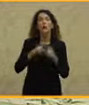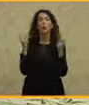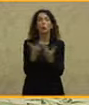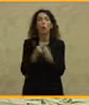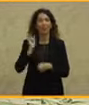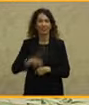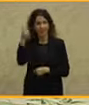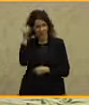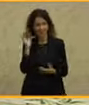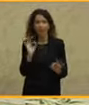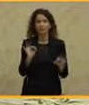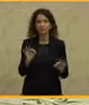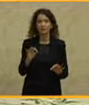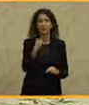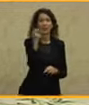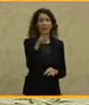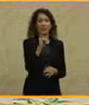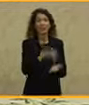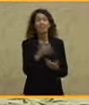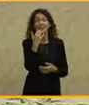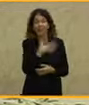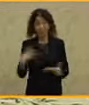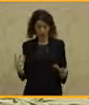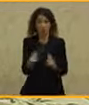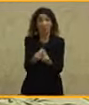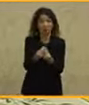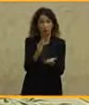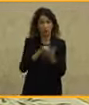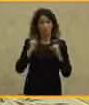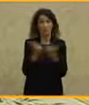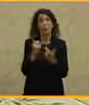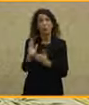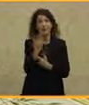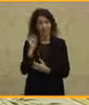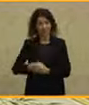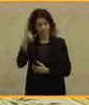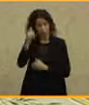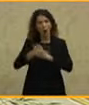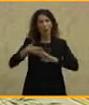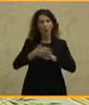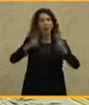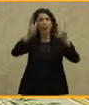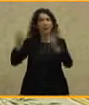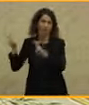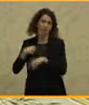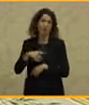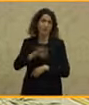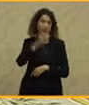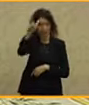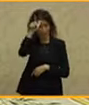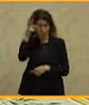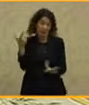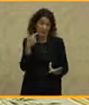reunión con el director. Javi, mira, si quieres ven conmigo, te presento el director y hablamos de todo esto del tema de Hamoud, ¿de